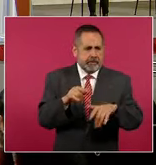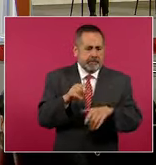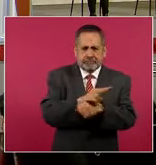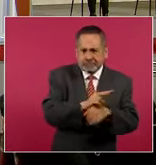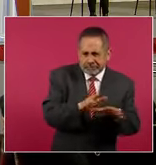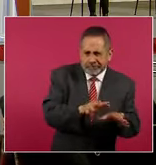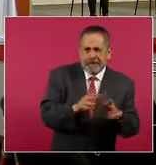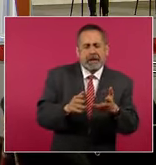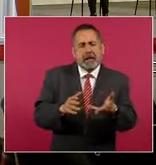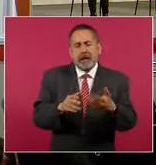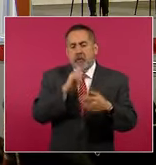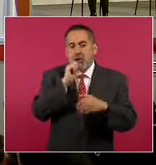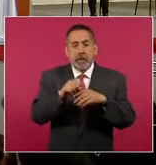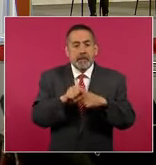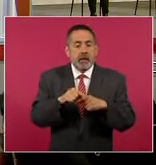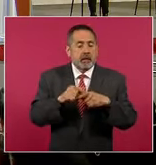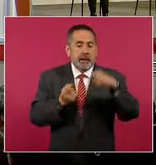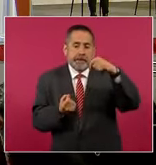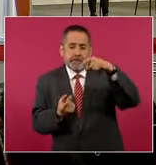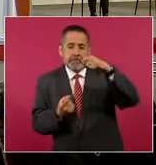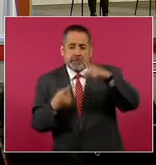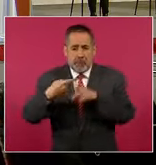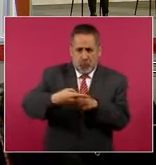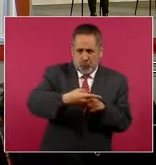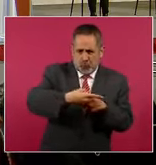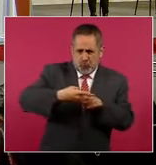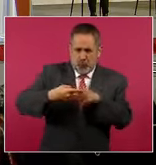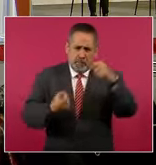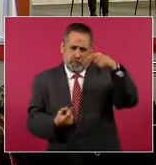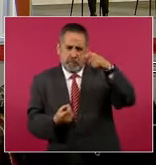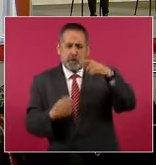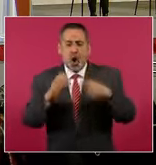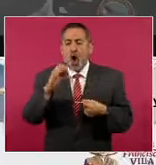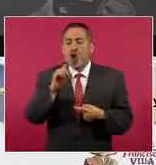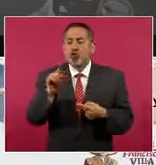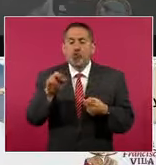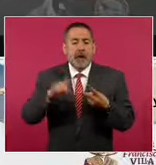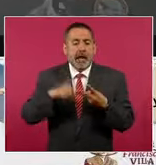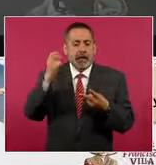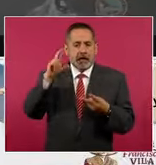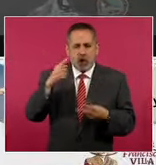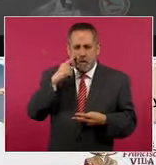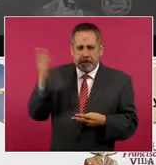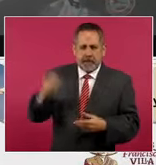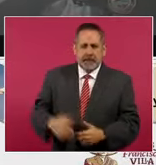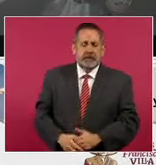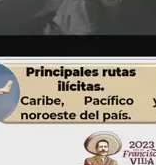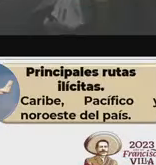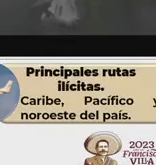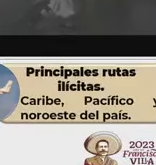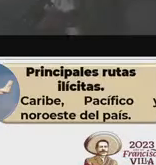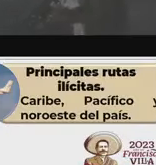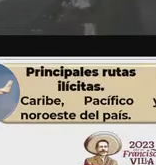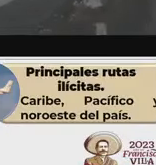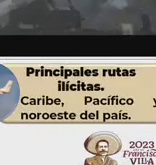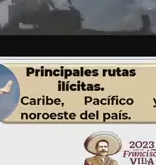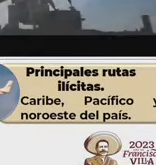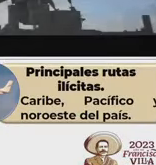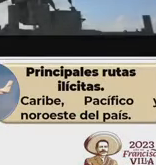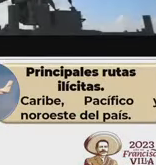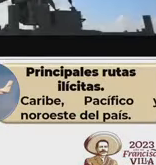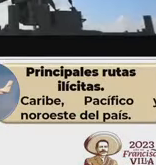el establecimiento de radares que tenemos en Cozumel, Quintana Roo, en Zapata, Chiapas, en San Cristóbal,